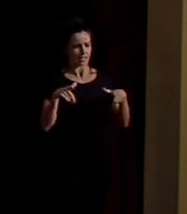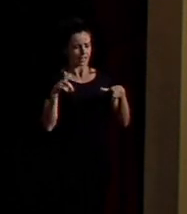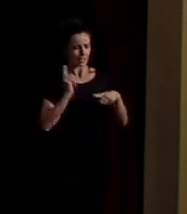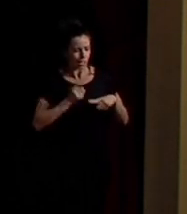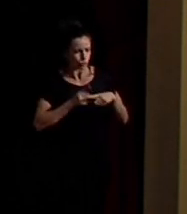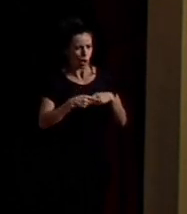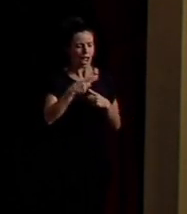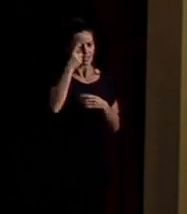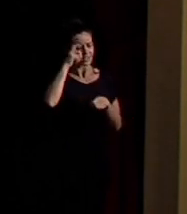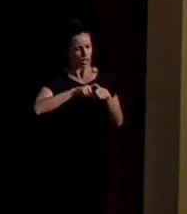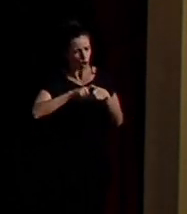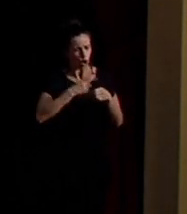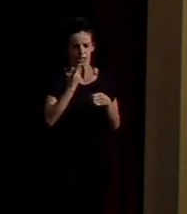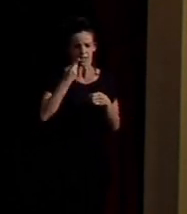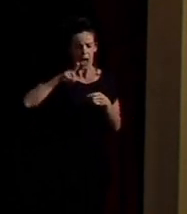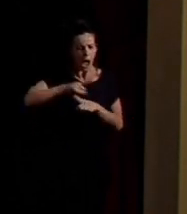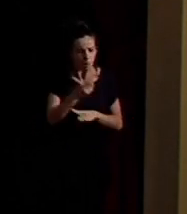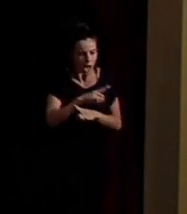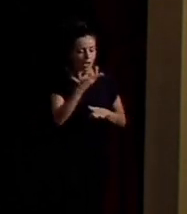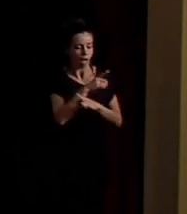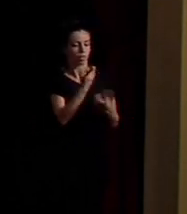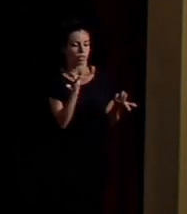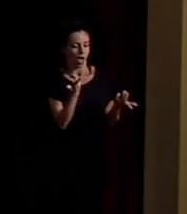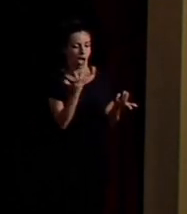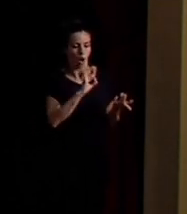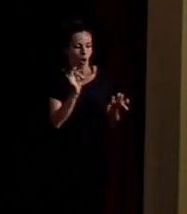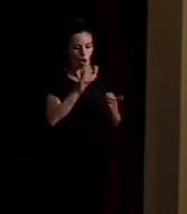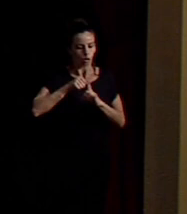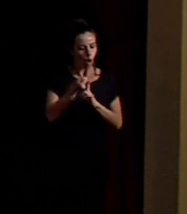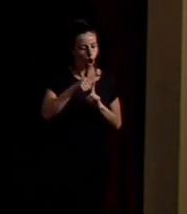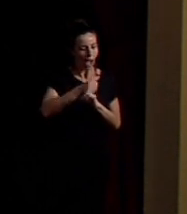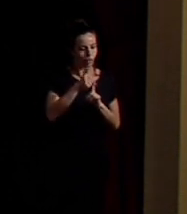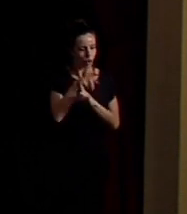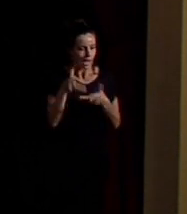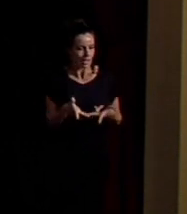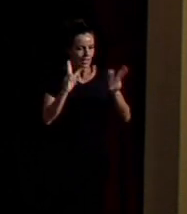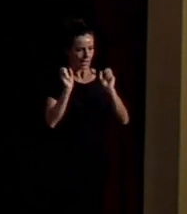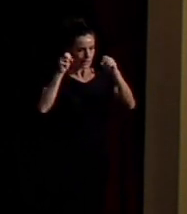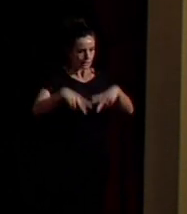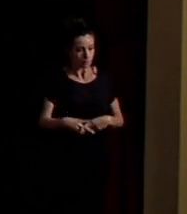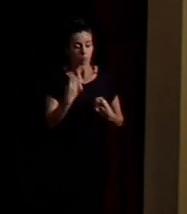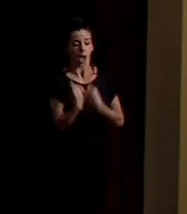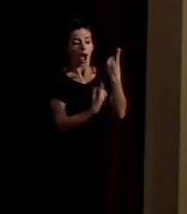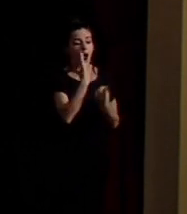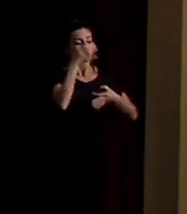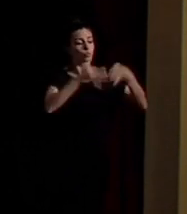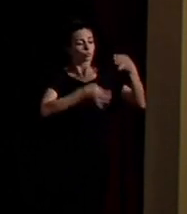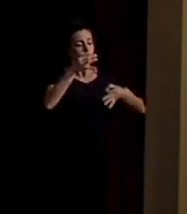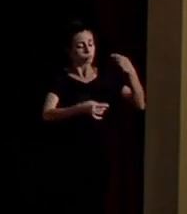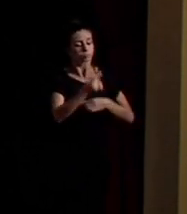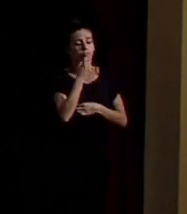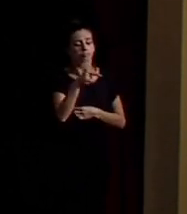económica, incluida la amenaza o la privación arbitraria de libertad, ¿no? Como ha dicho algún tribunal, es